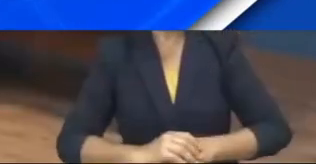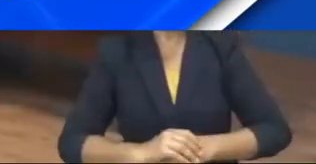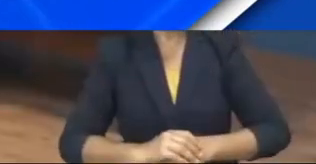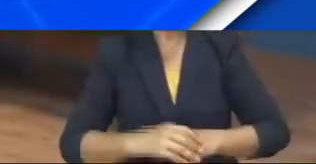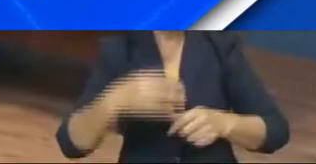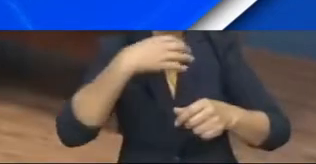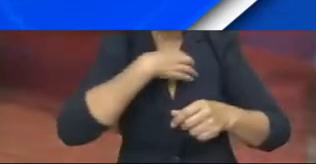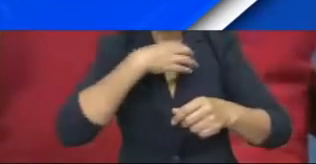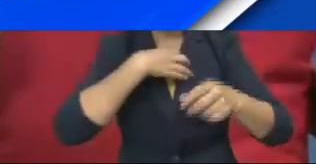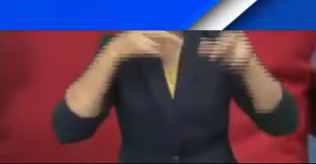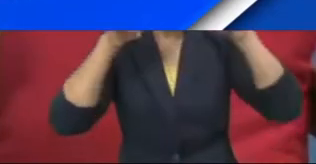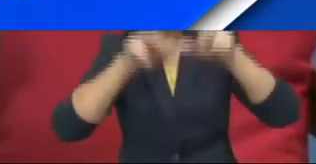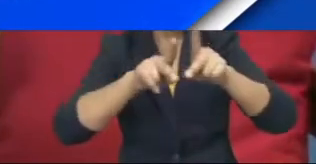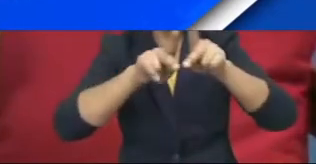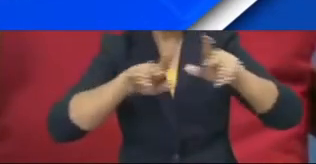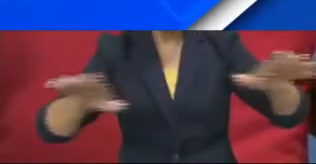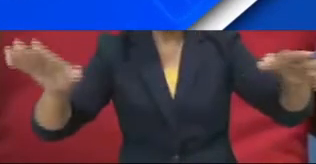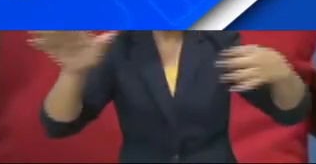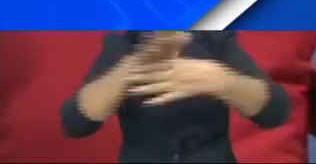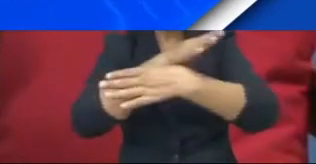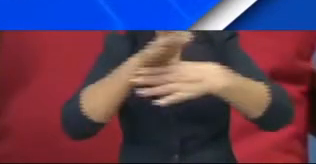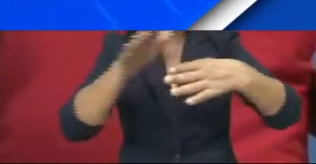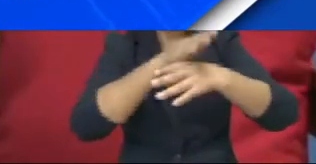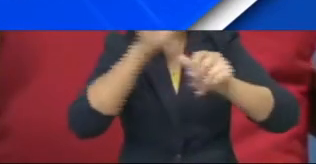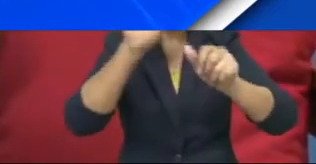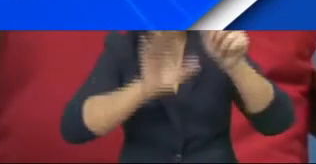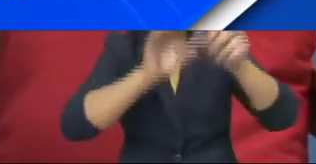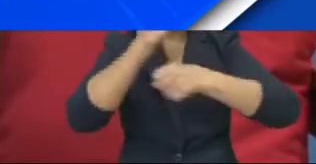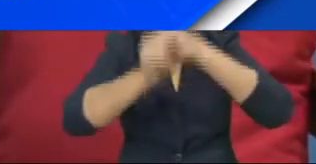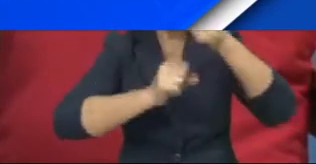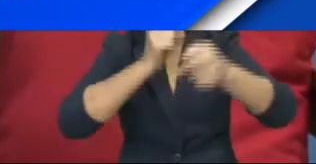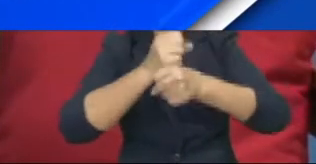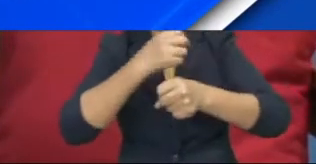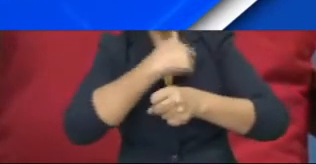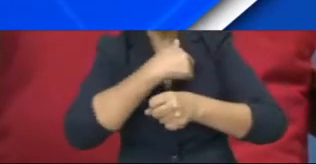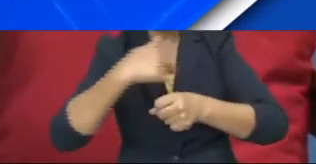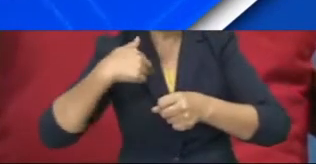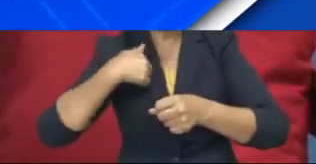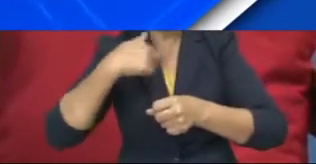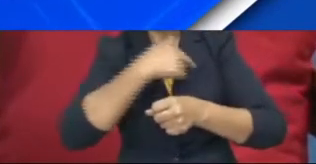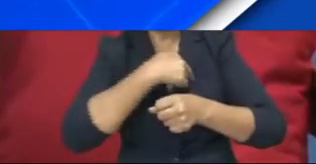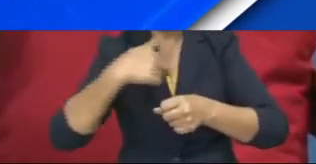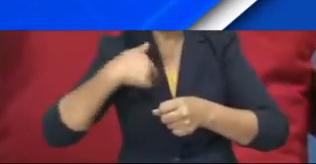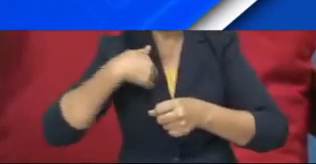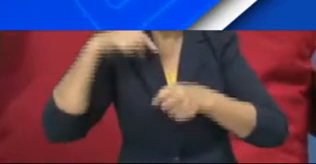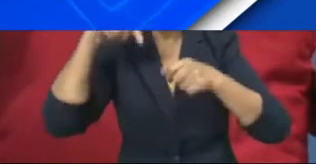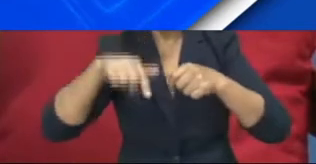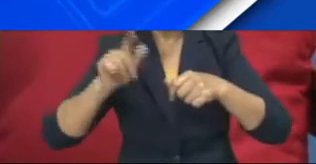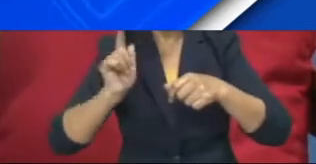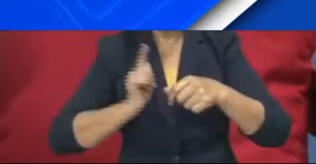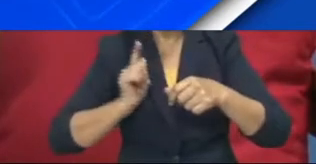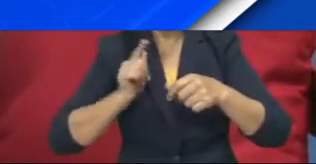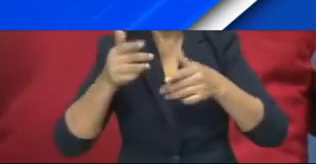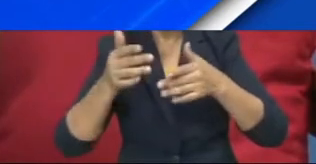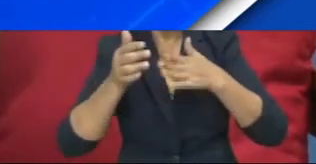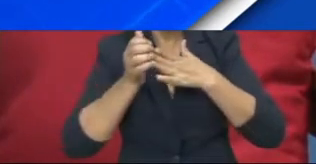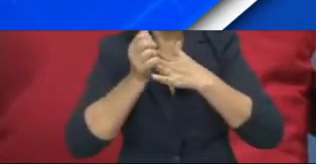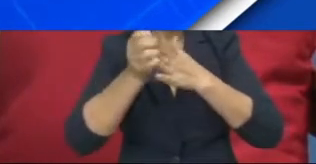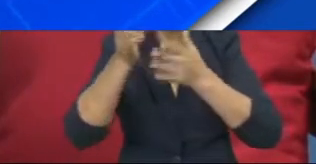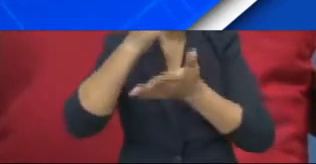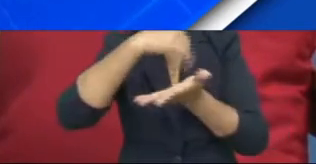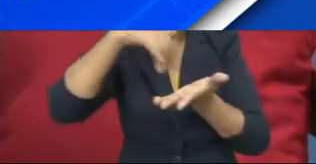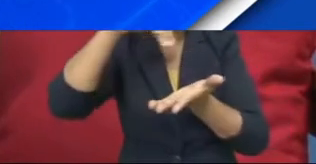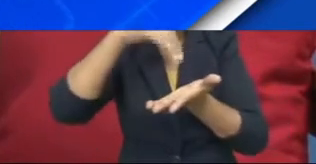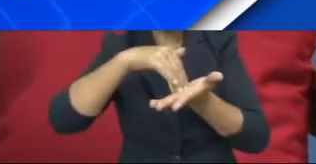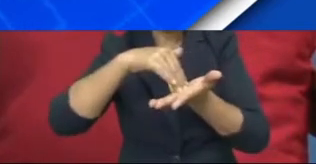Nuestros planes, que anualmente los estamos revisando, porque aquí tenemos la línea central,